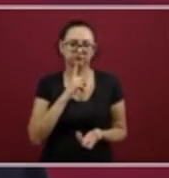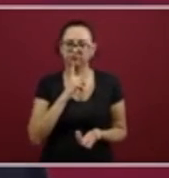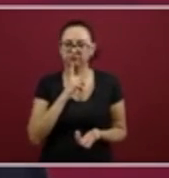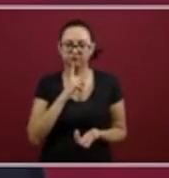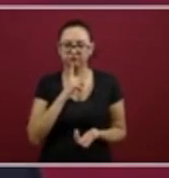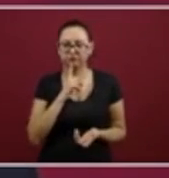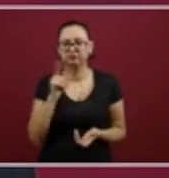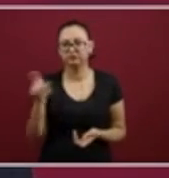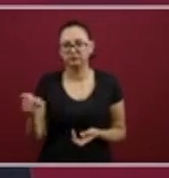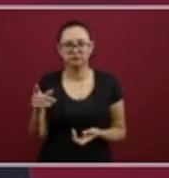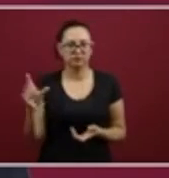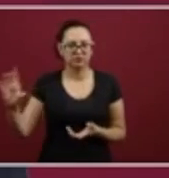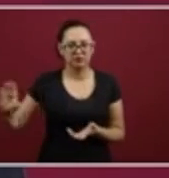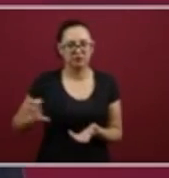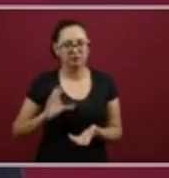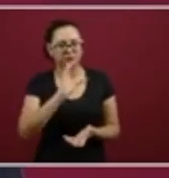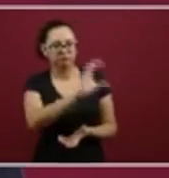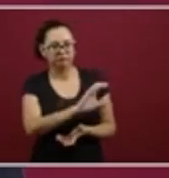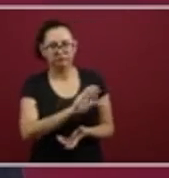se endeudó.